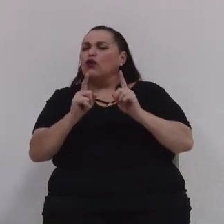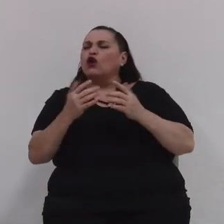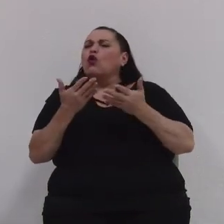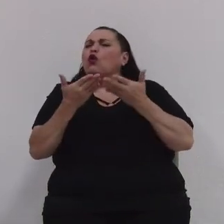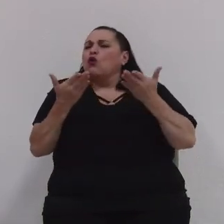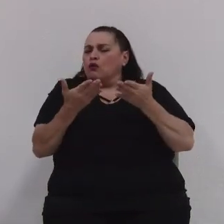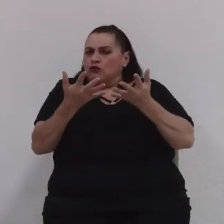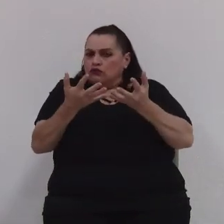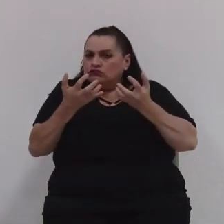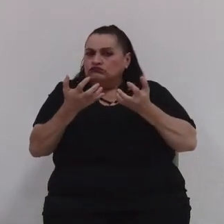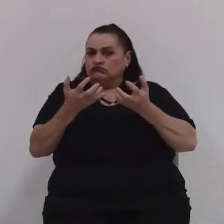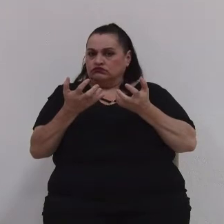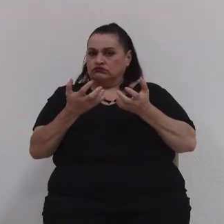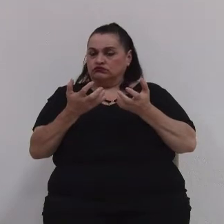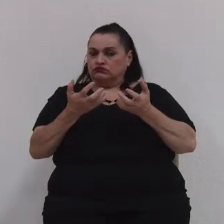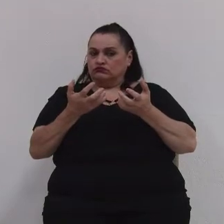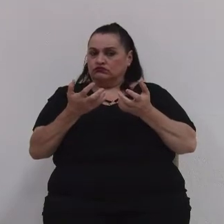queremos